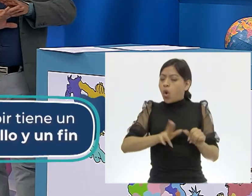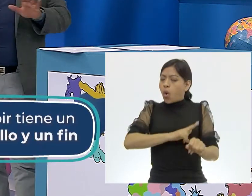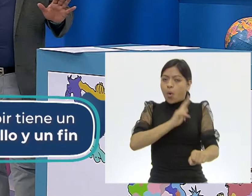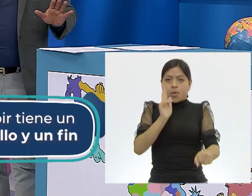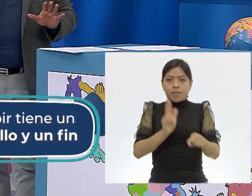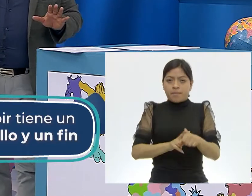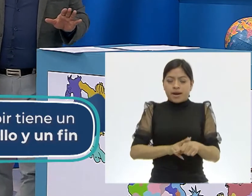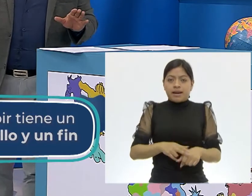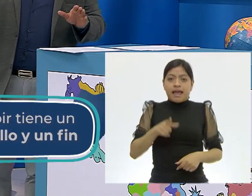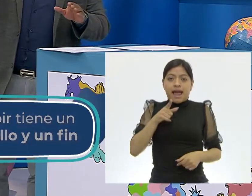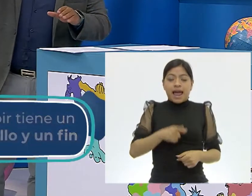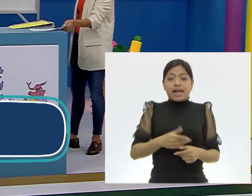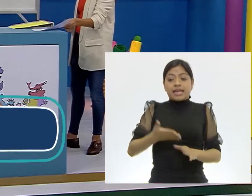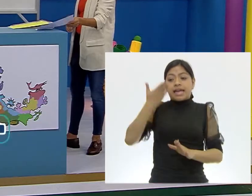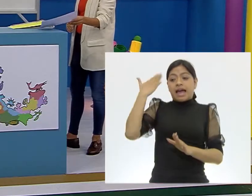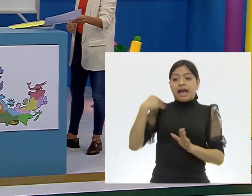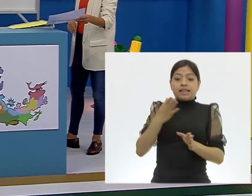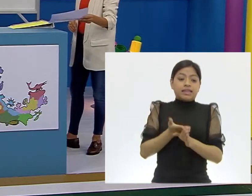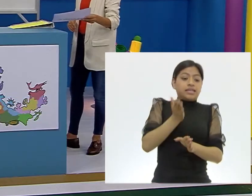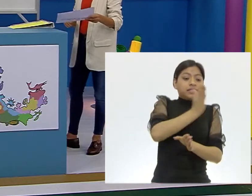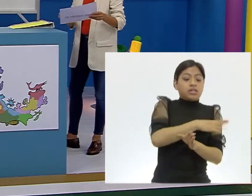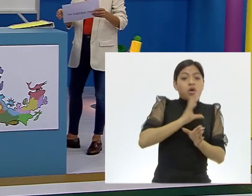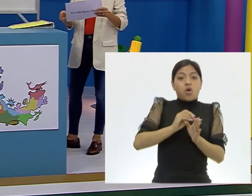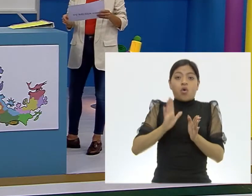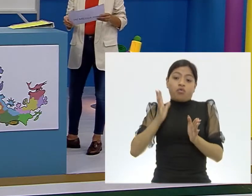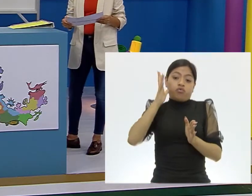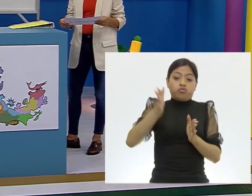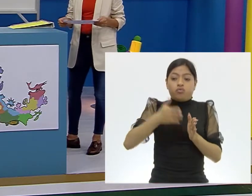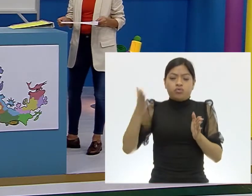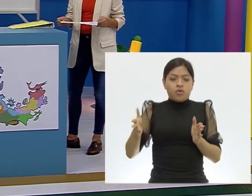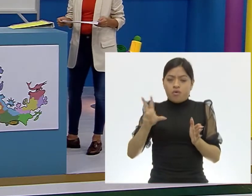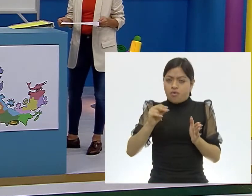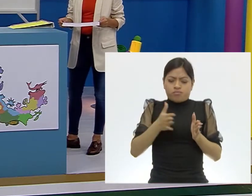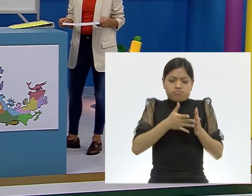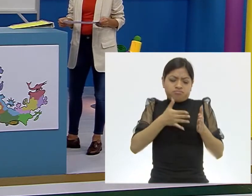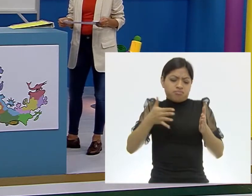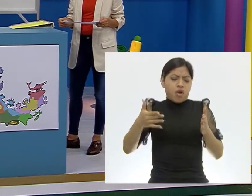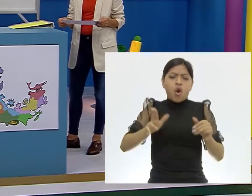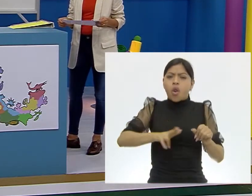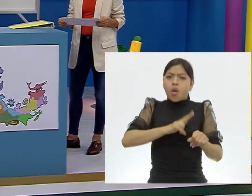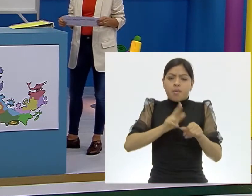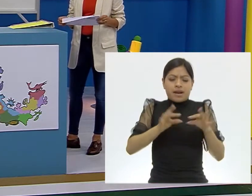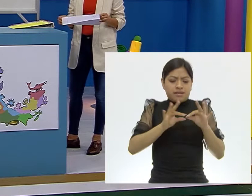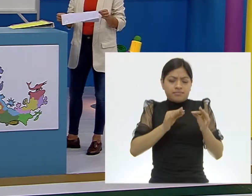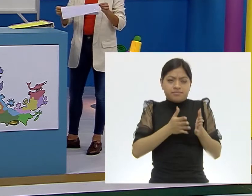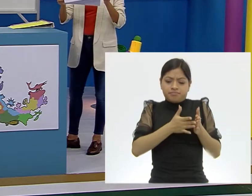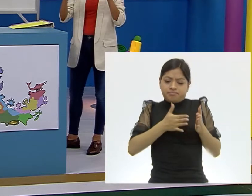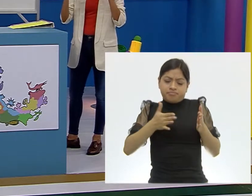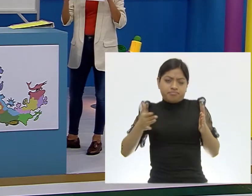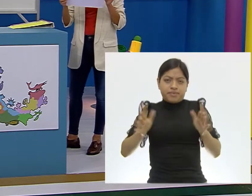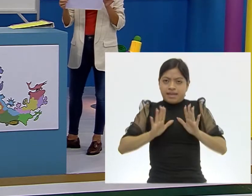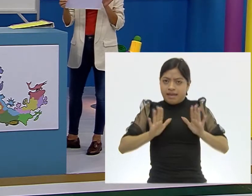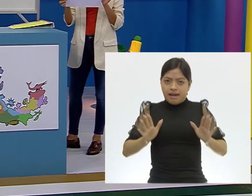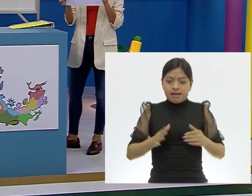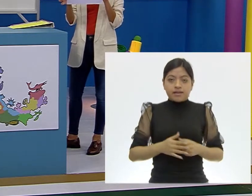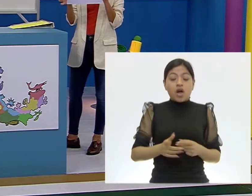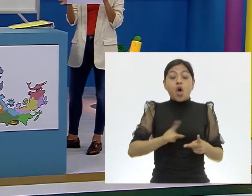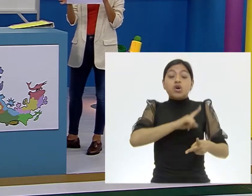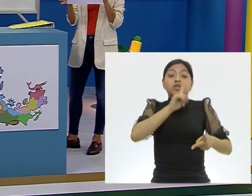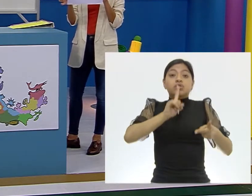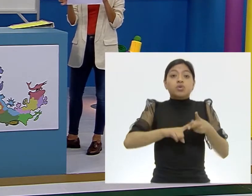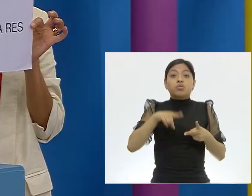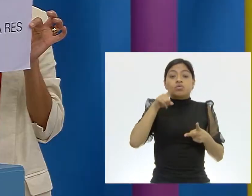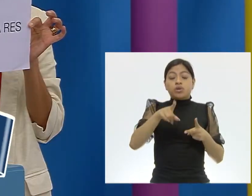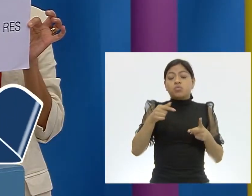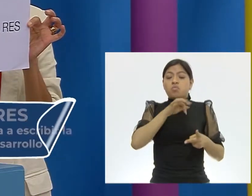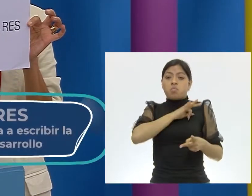tenemos saltos temporales, sino que la línea del tiempo, ahora sí que como lo dice, es lineal, ¿no? Tenemos una segunda manera de escribir